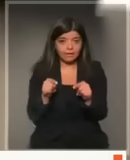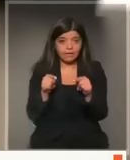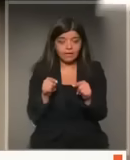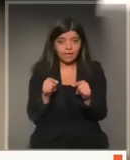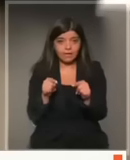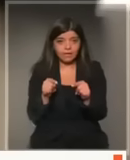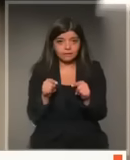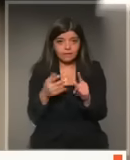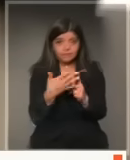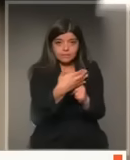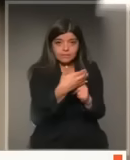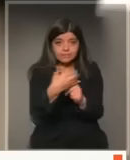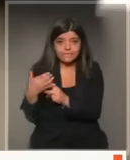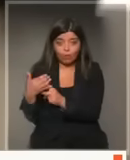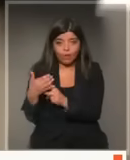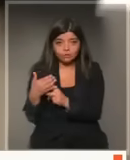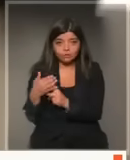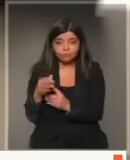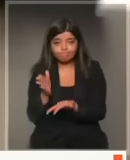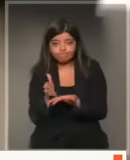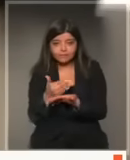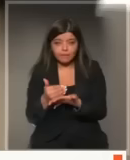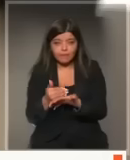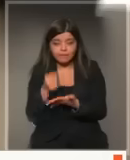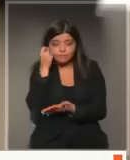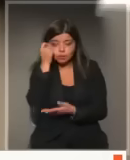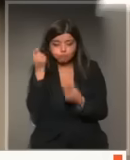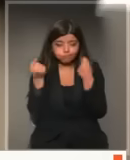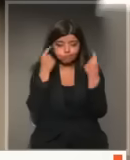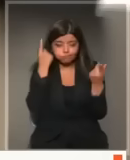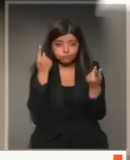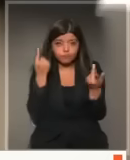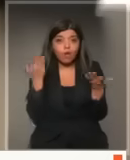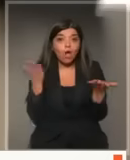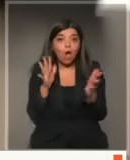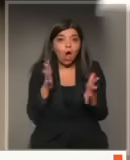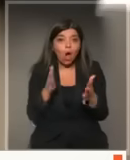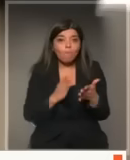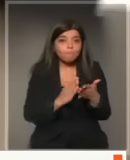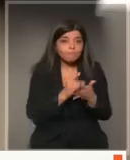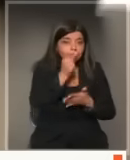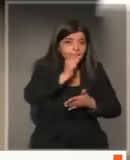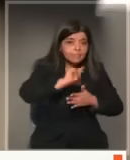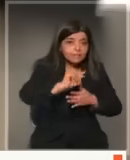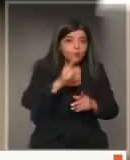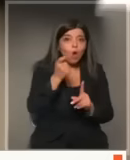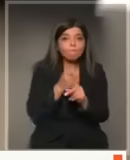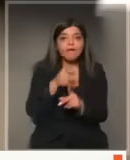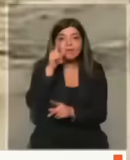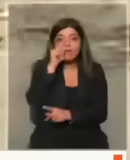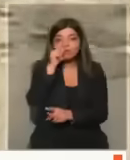este secuestro se ideó y se planificó a mediados o principios de octubre de